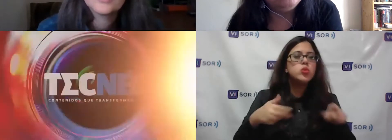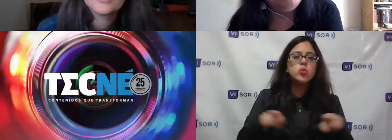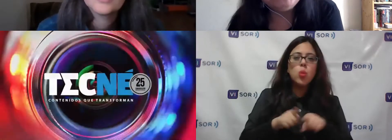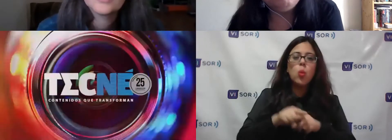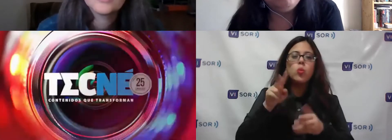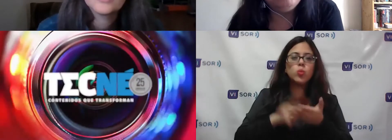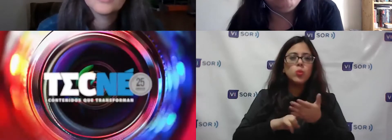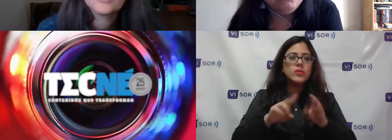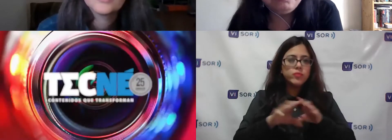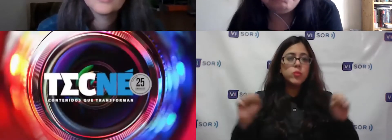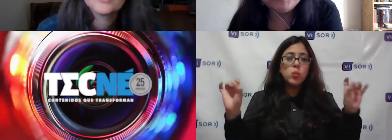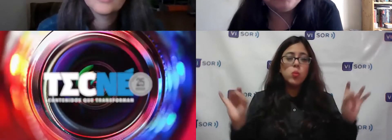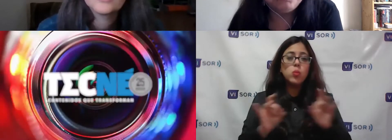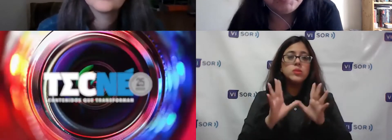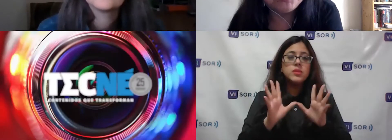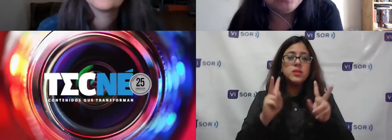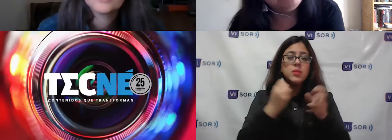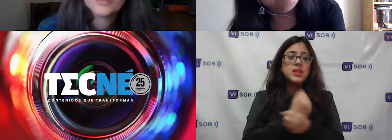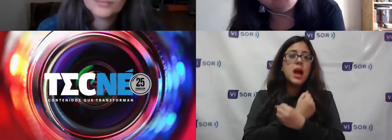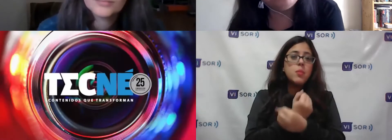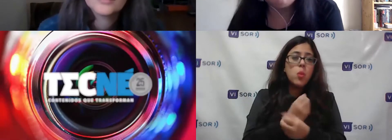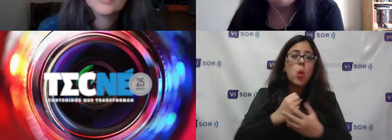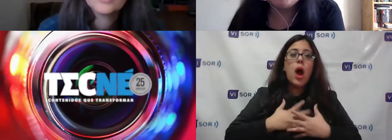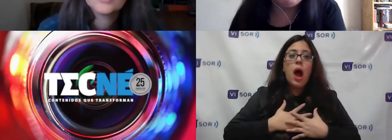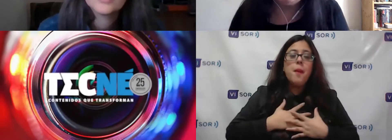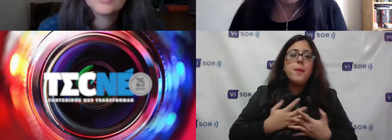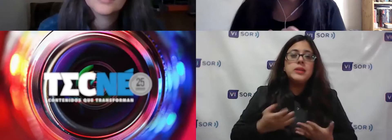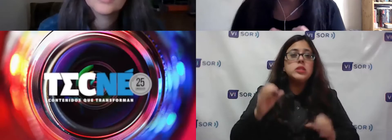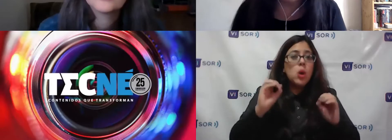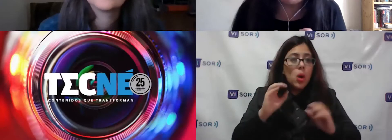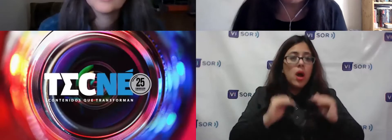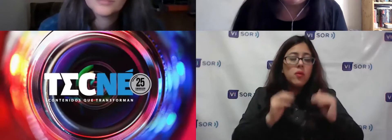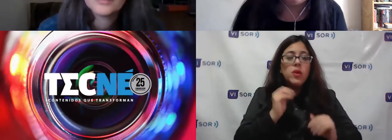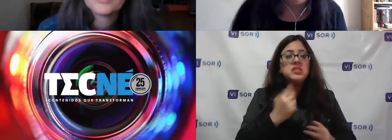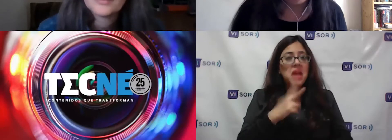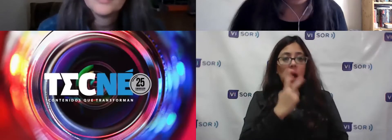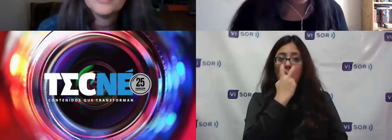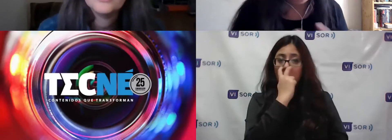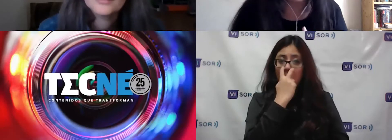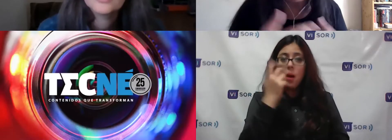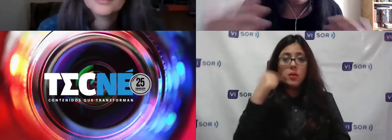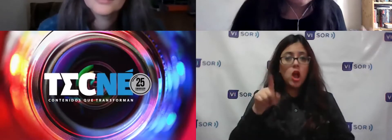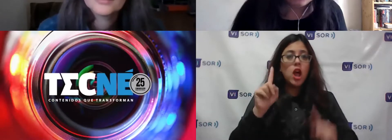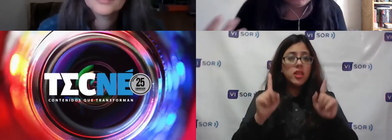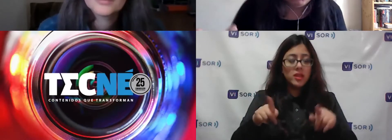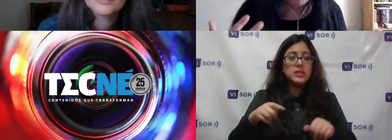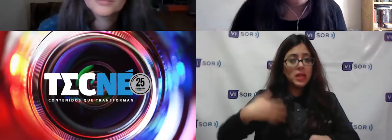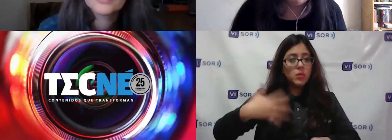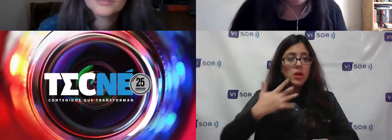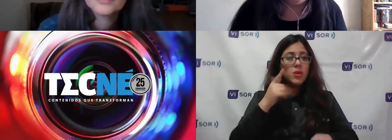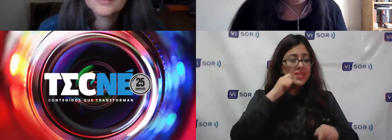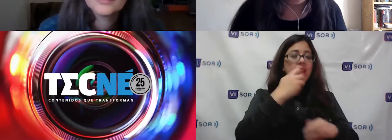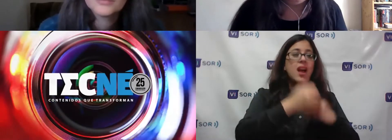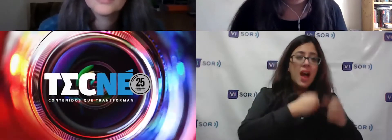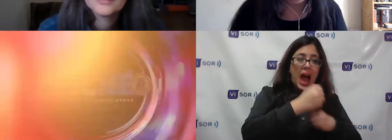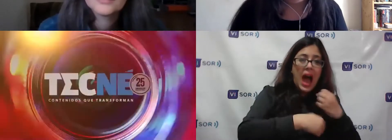un compromiso puede ser por un amor puede ser por una pasión a veces puede ser una curiosidad pero de ser algo fuerte porque van a ser años de proceso que